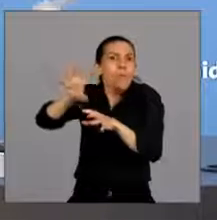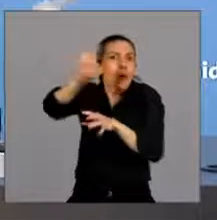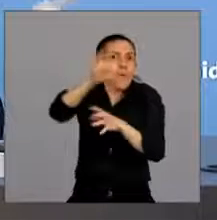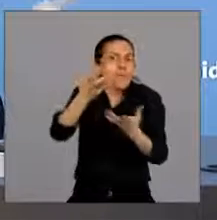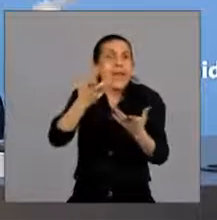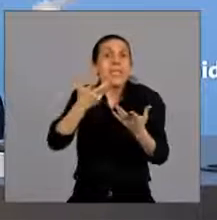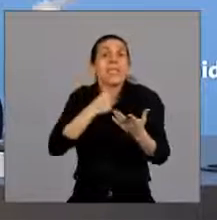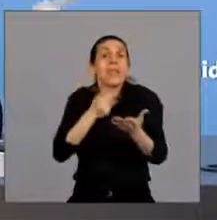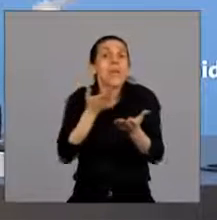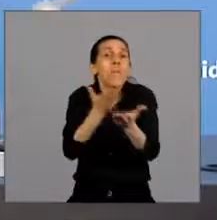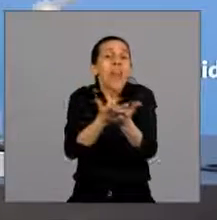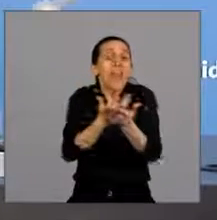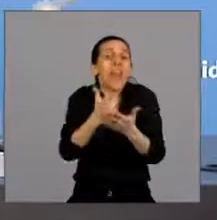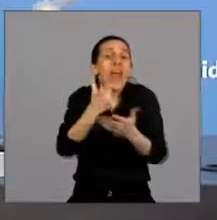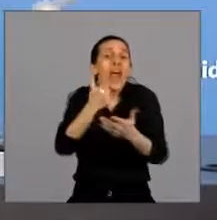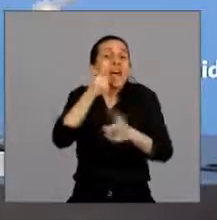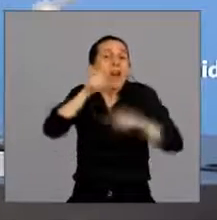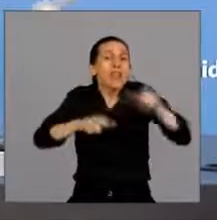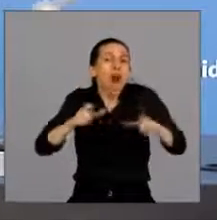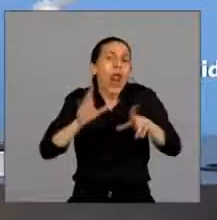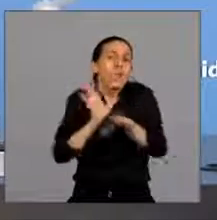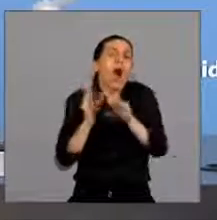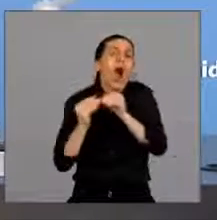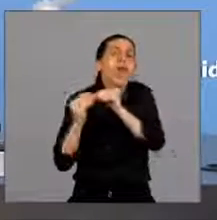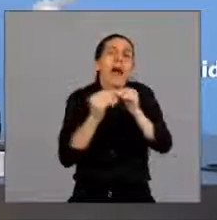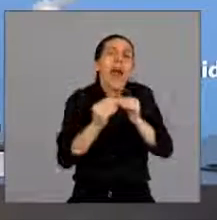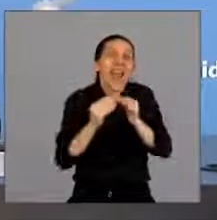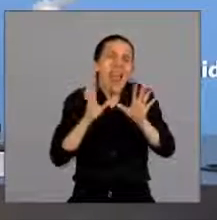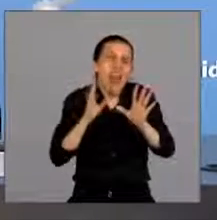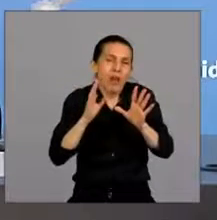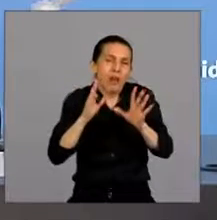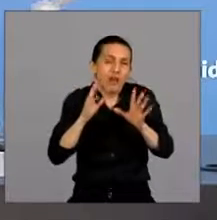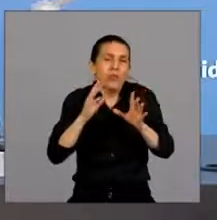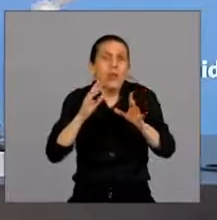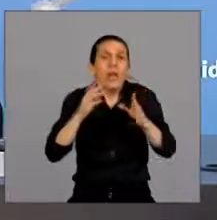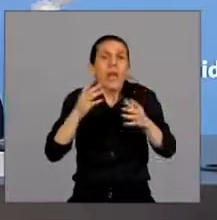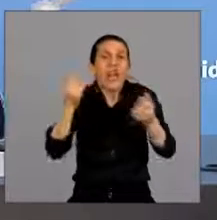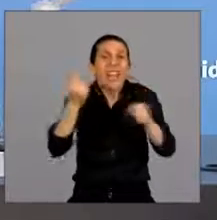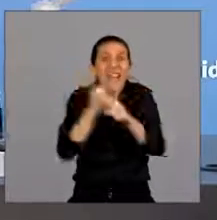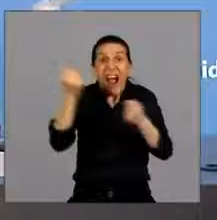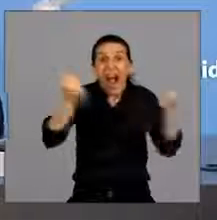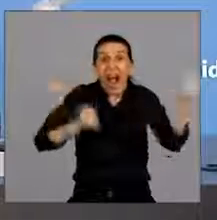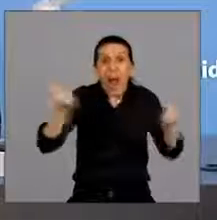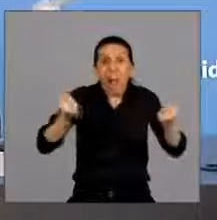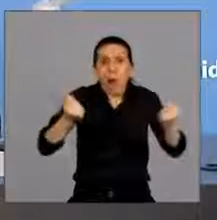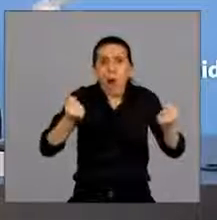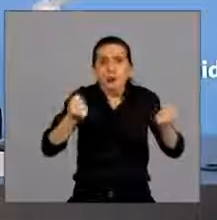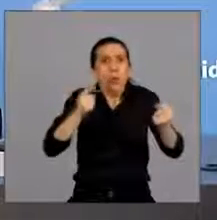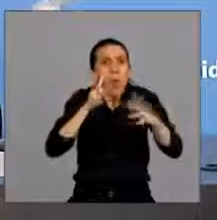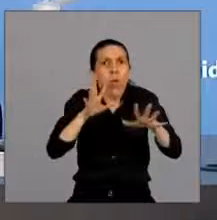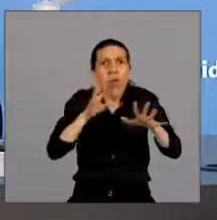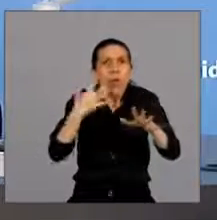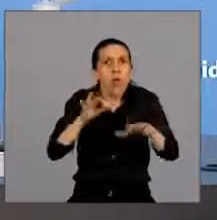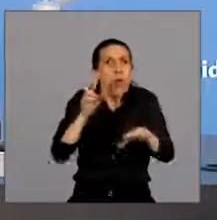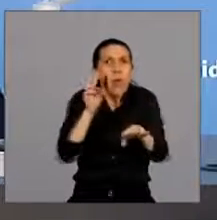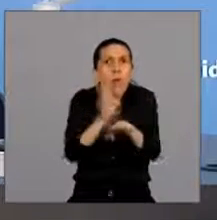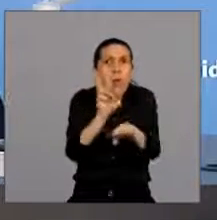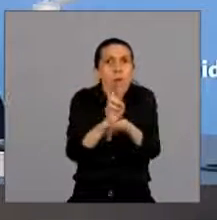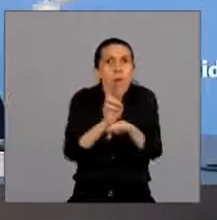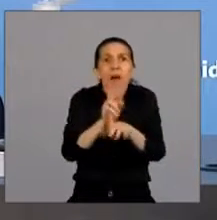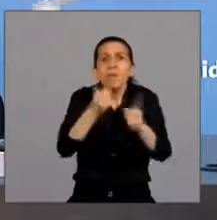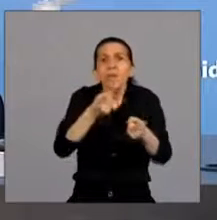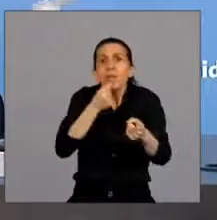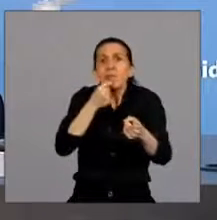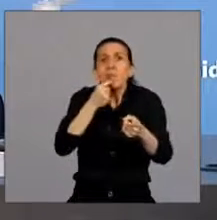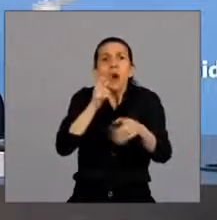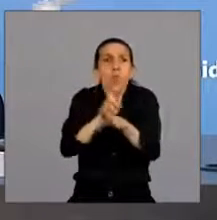compañeros camioneros que seamos muy cuidadosos, porque nosotros también debemos cuidar la salud de los que conducen